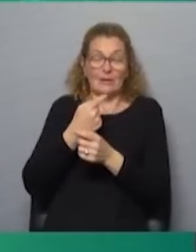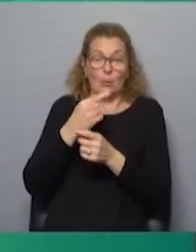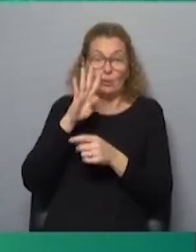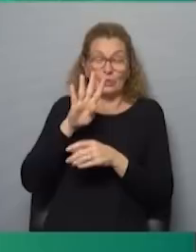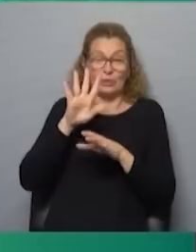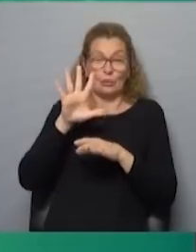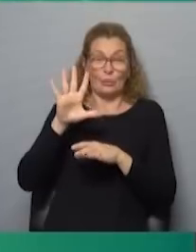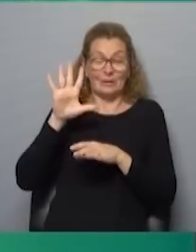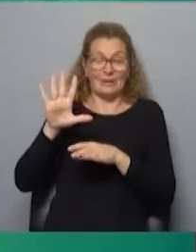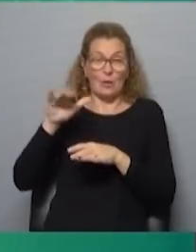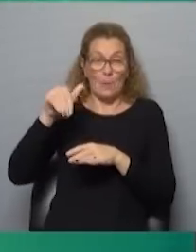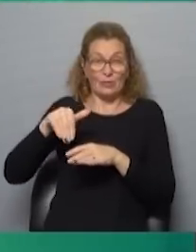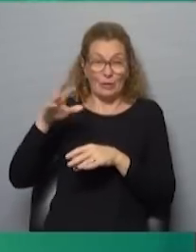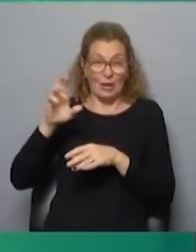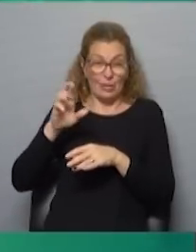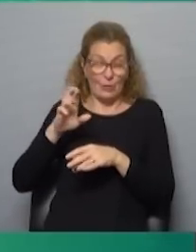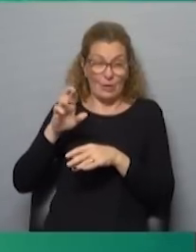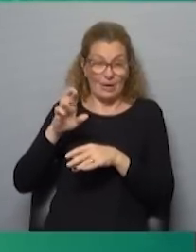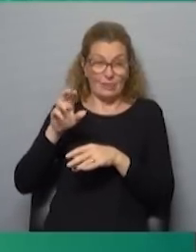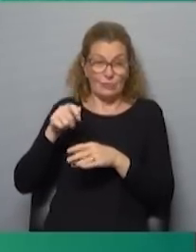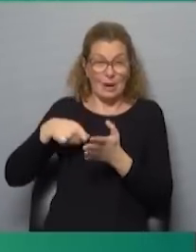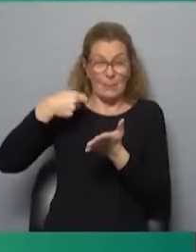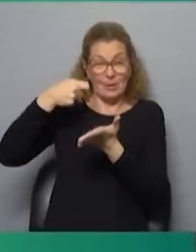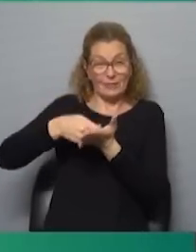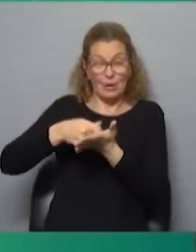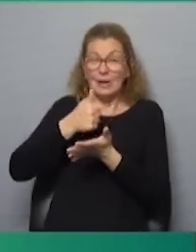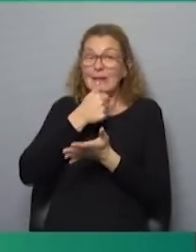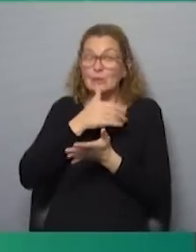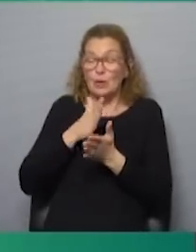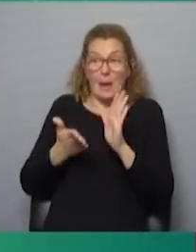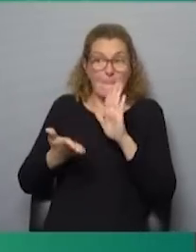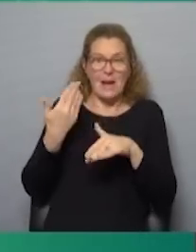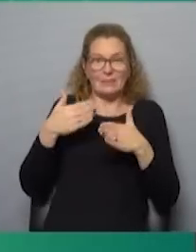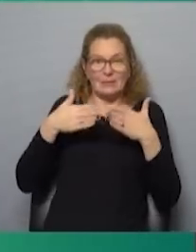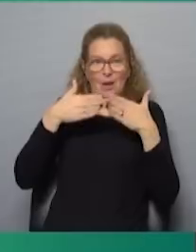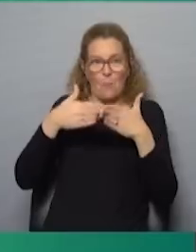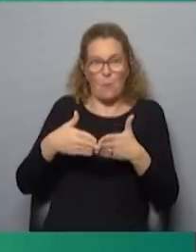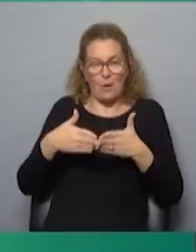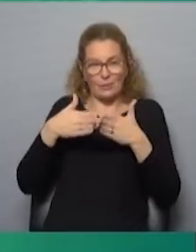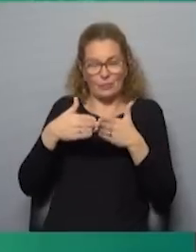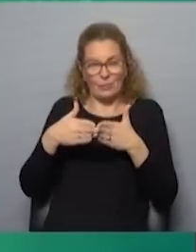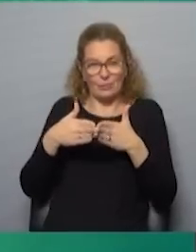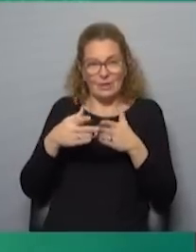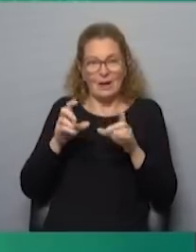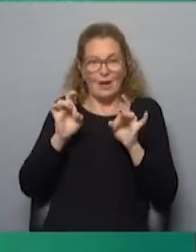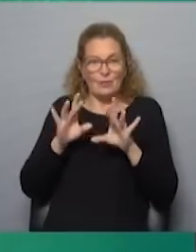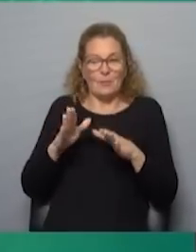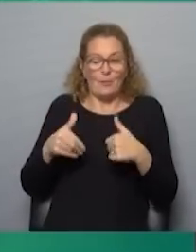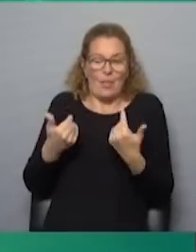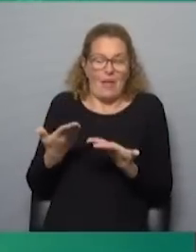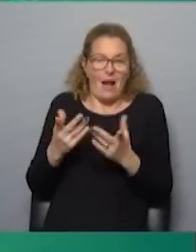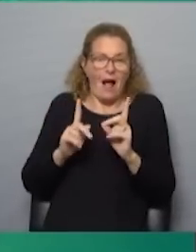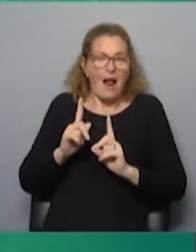455 millones de dólares nacional de historia del uruguay en el puerto no naturalmente tenemos que dar algo